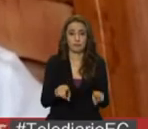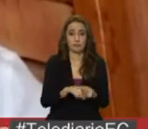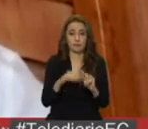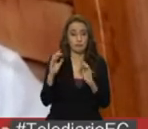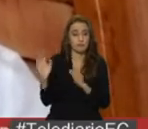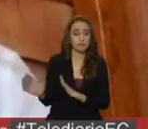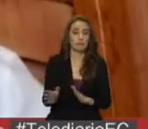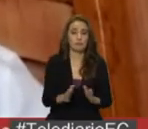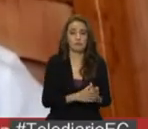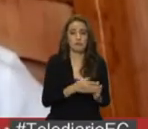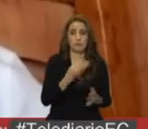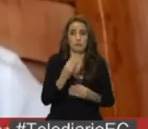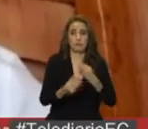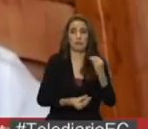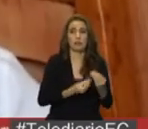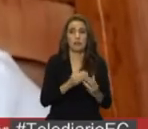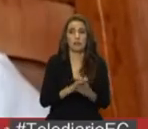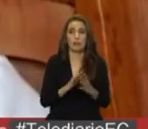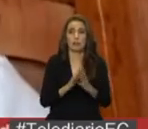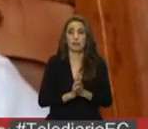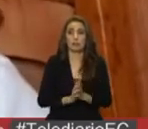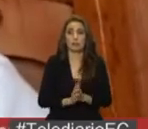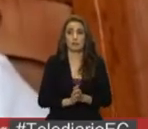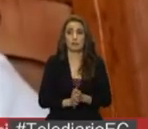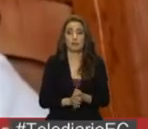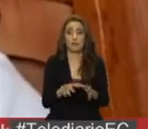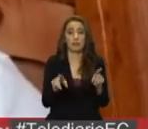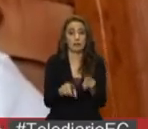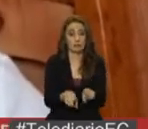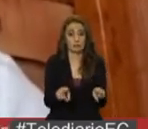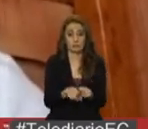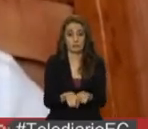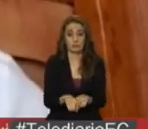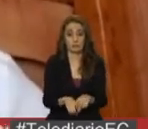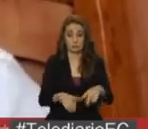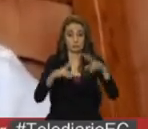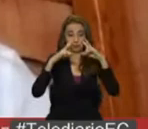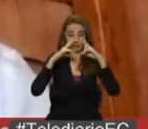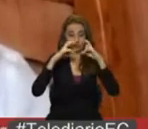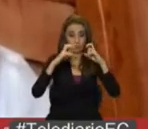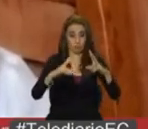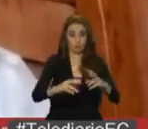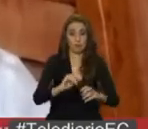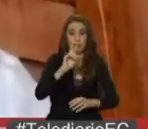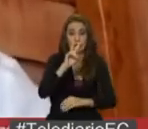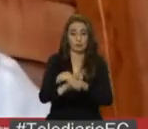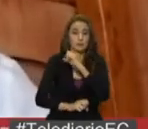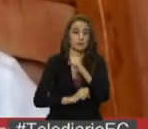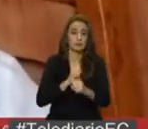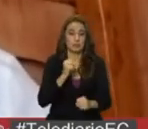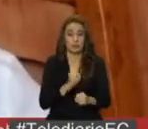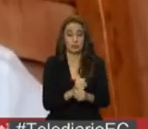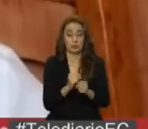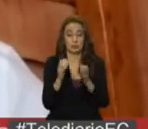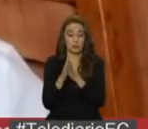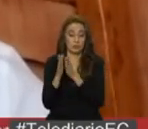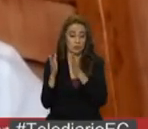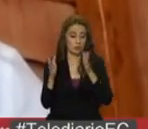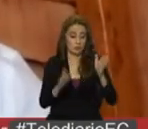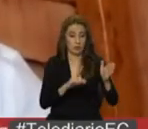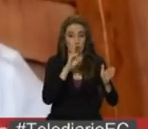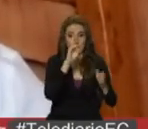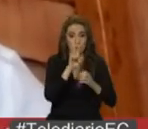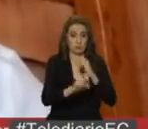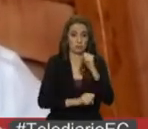para la impunidad. Las mismas indagaciones demoran ahora hasta 2 años en todos estos delitos y durante 2 años es un